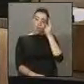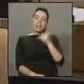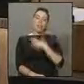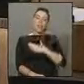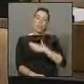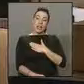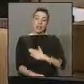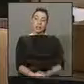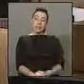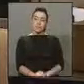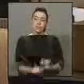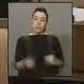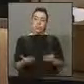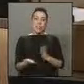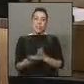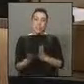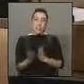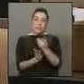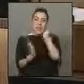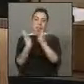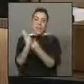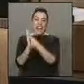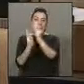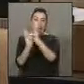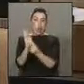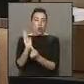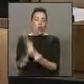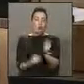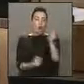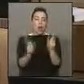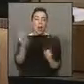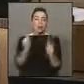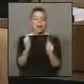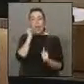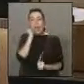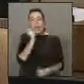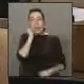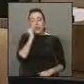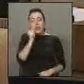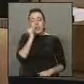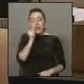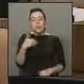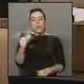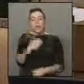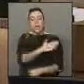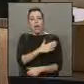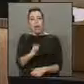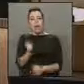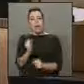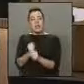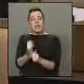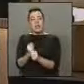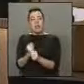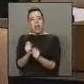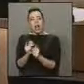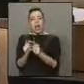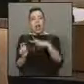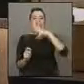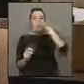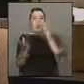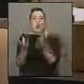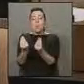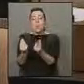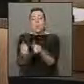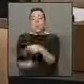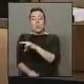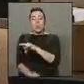desea. Es hora de empezar a dar reconocimientos a quienes día a día mantienen la esperanza y trabajan espiritualmente con miles de